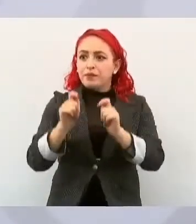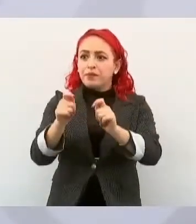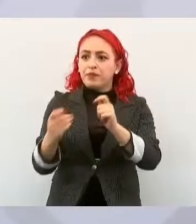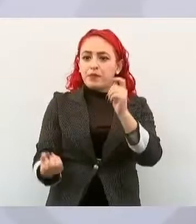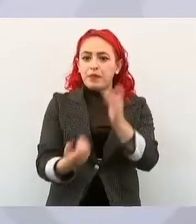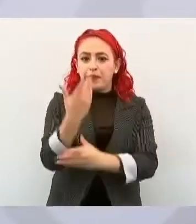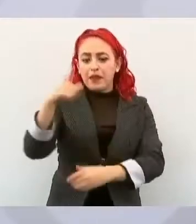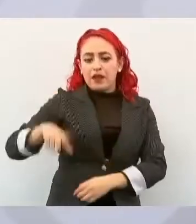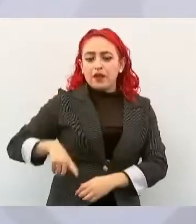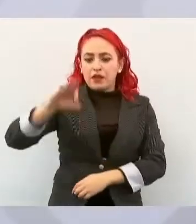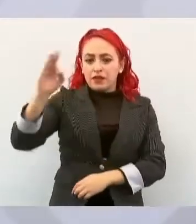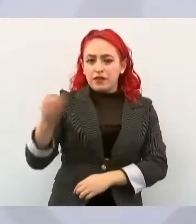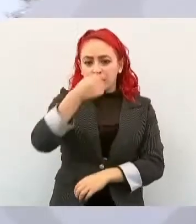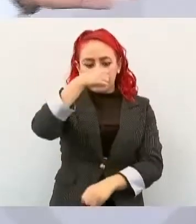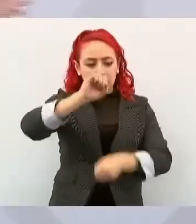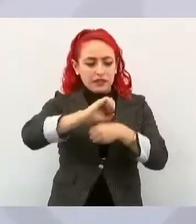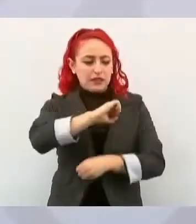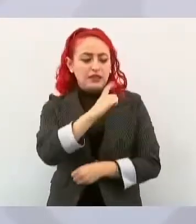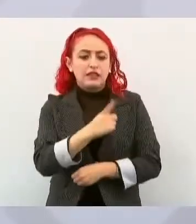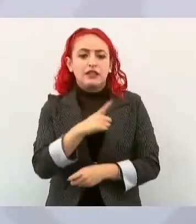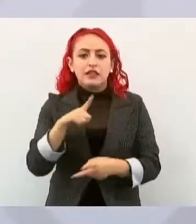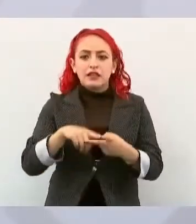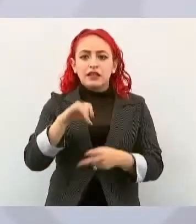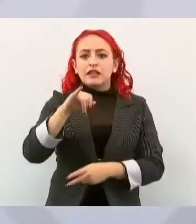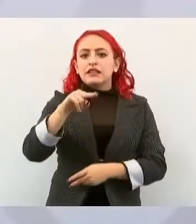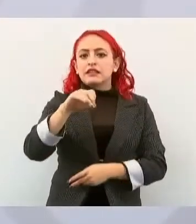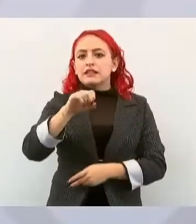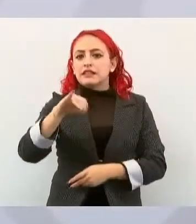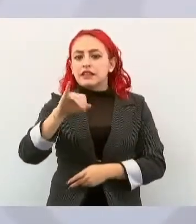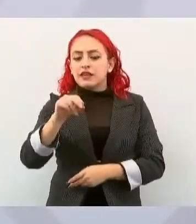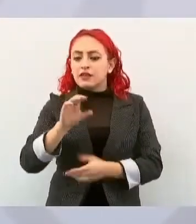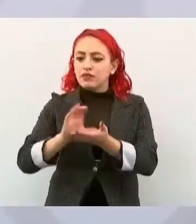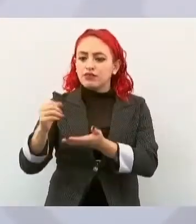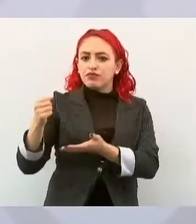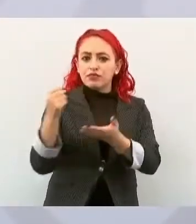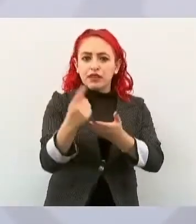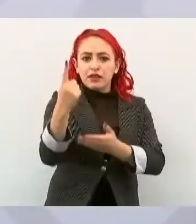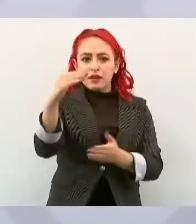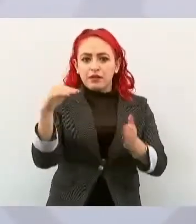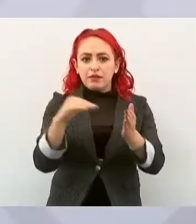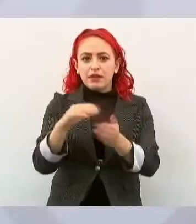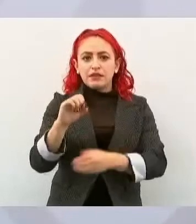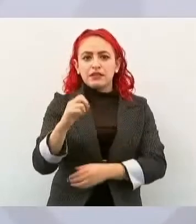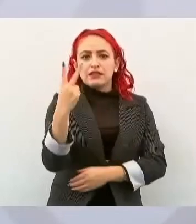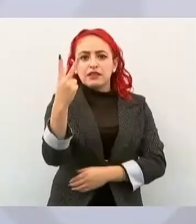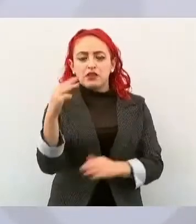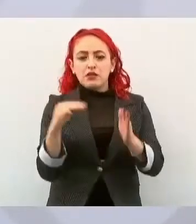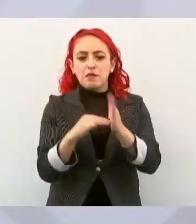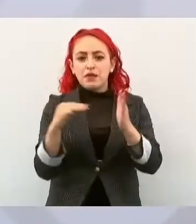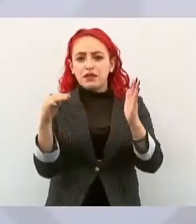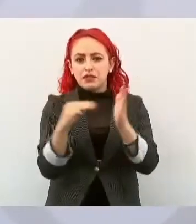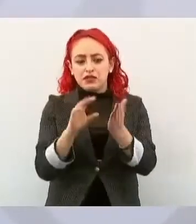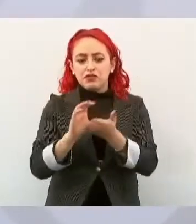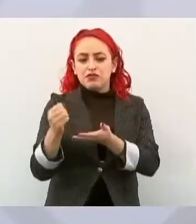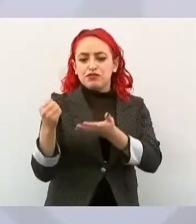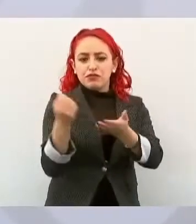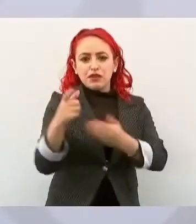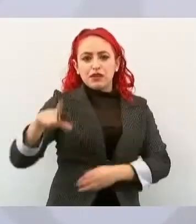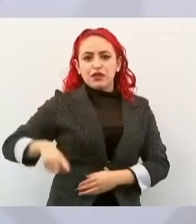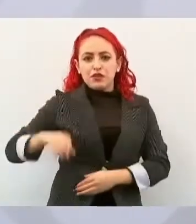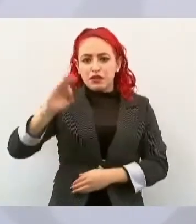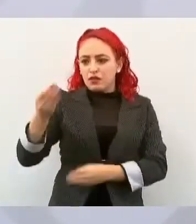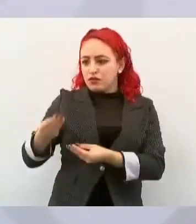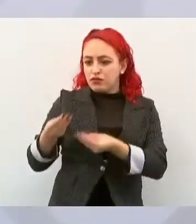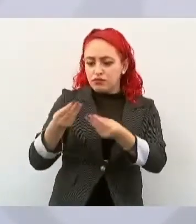el gobierno federal, la Secretaría de Salud y el INSABI en particular, invirtió 1.062 millones de pesos de dinero del gobierno